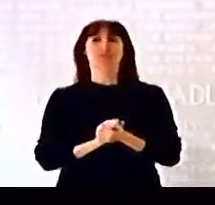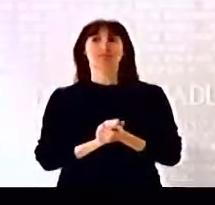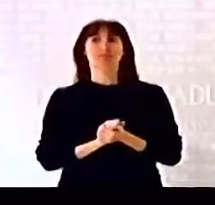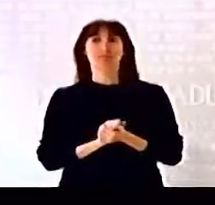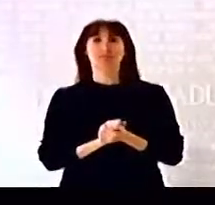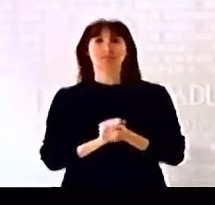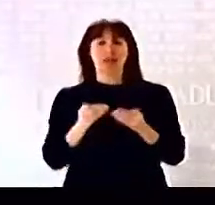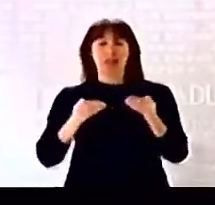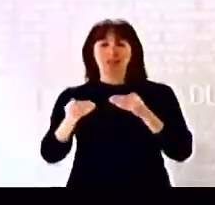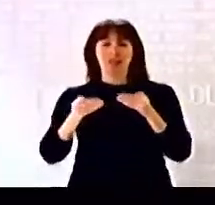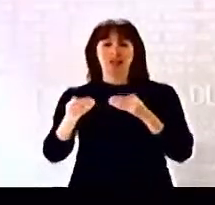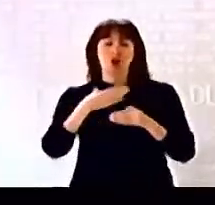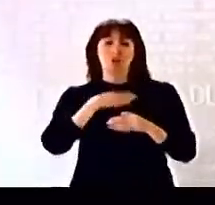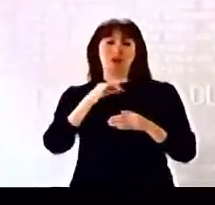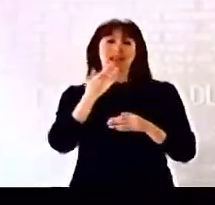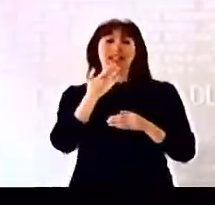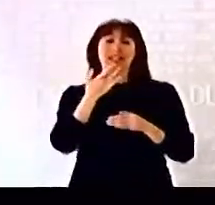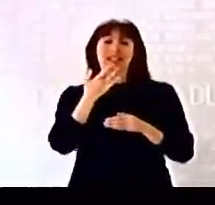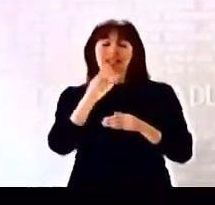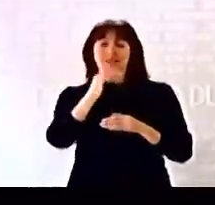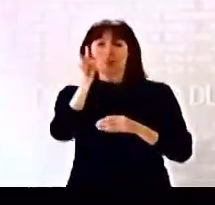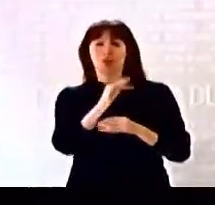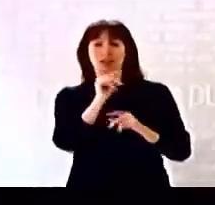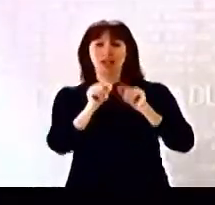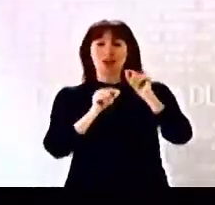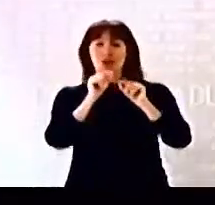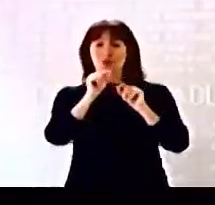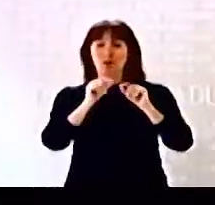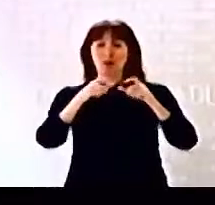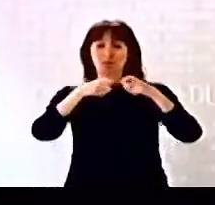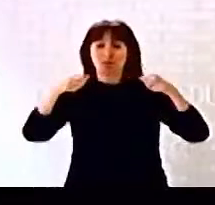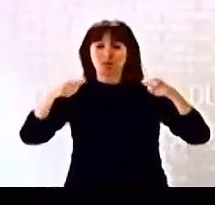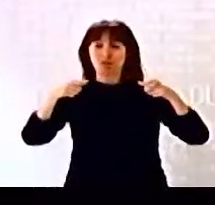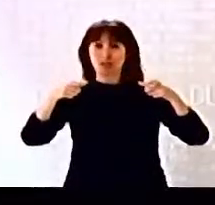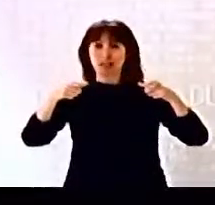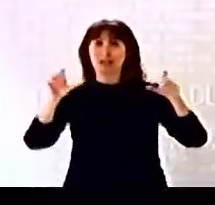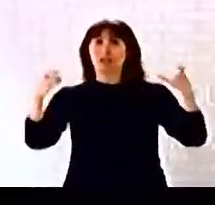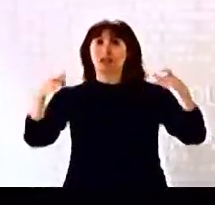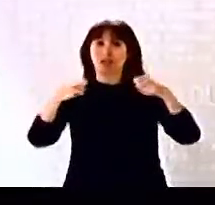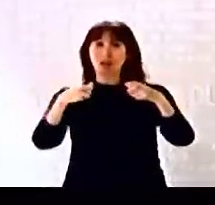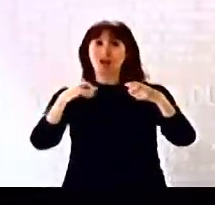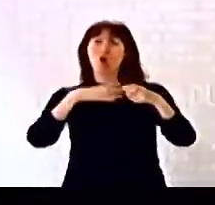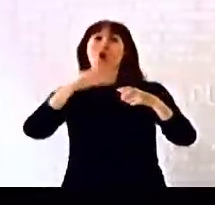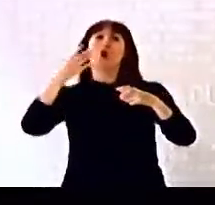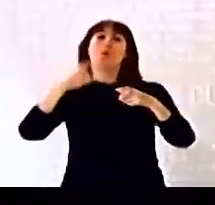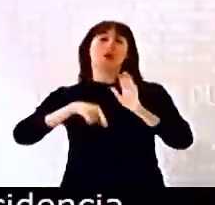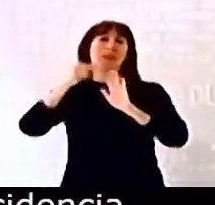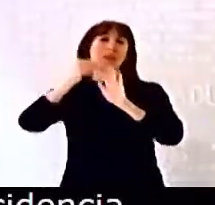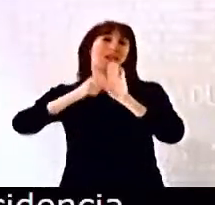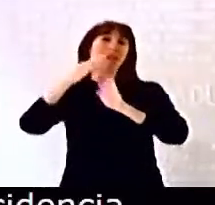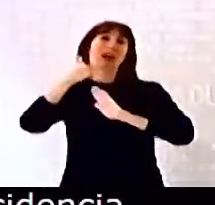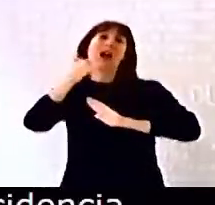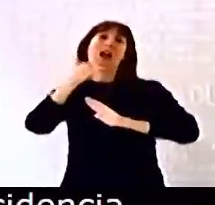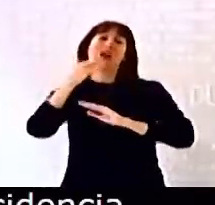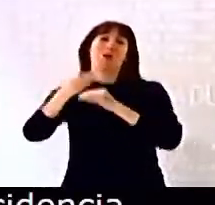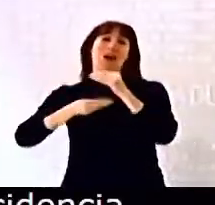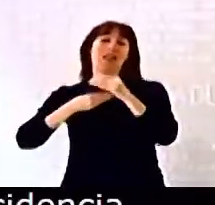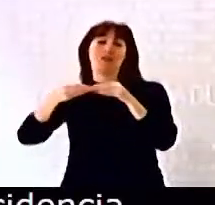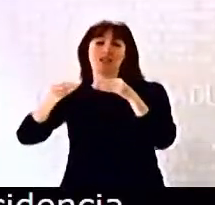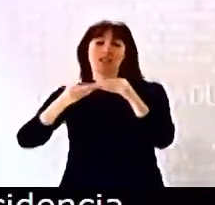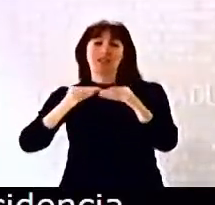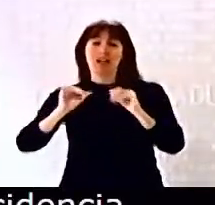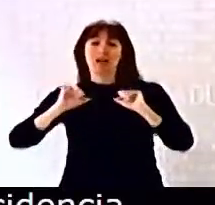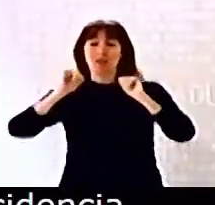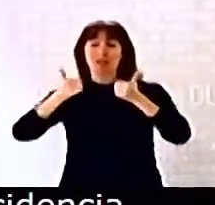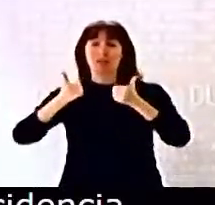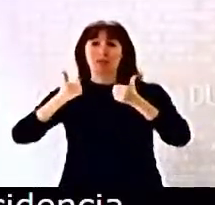en los próximos días, si sigue bajando la incidencia, podamos adoptar algunas medidas al respecto. Desde luego empezaríamos por el deporte